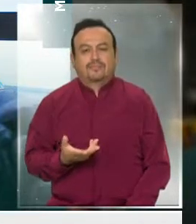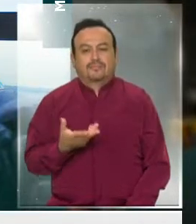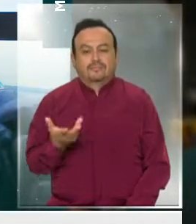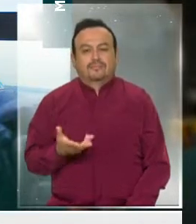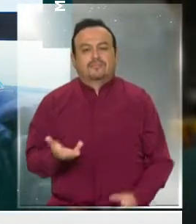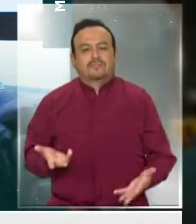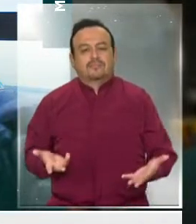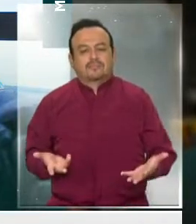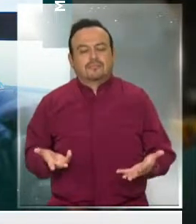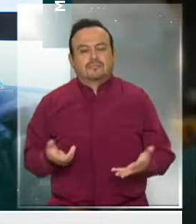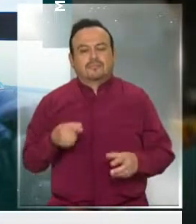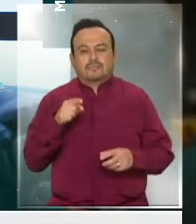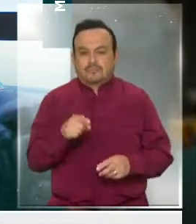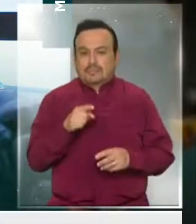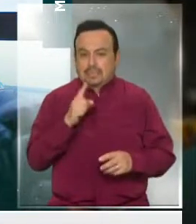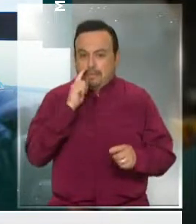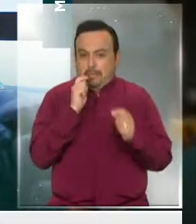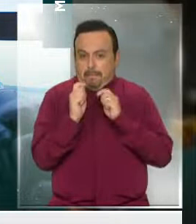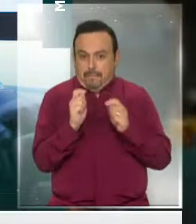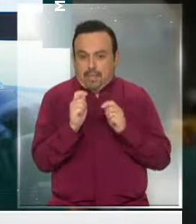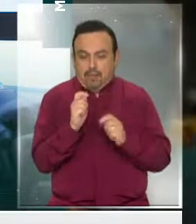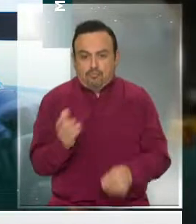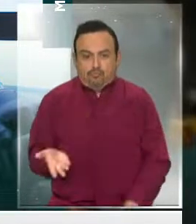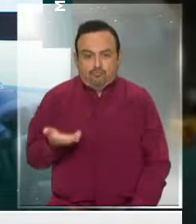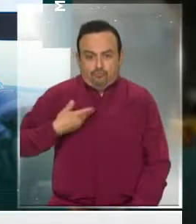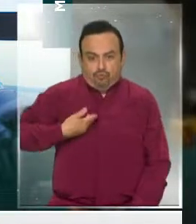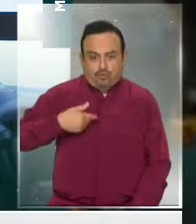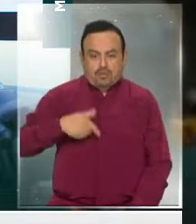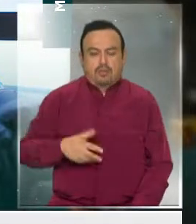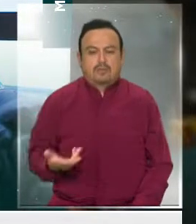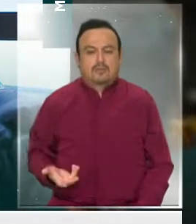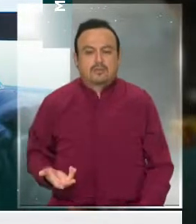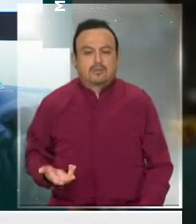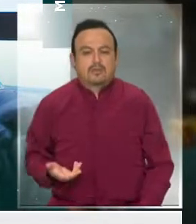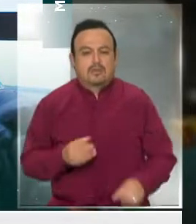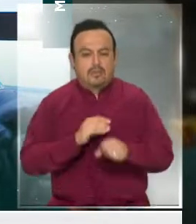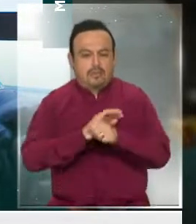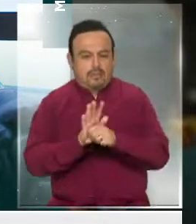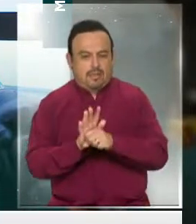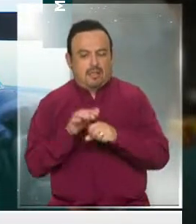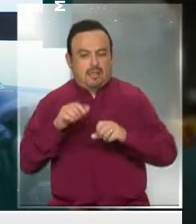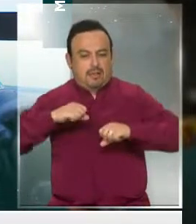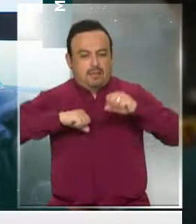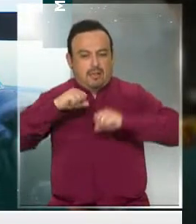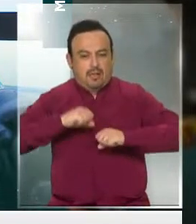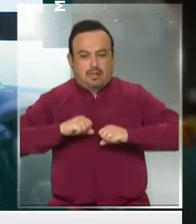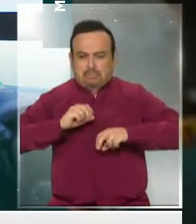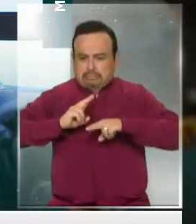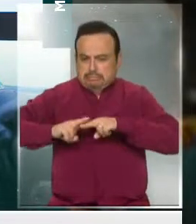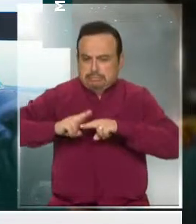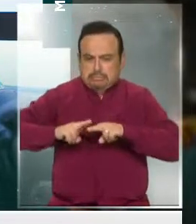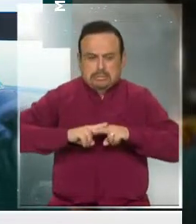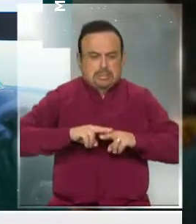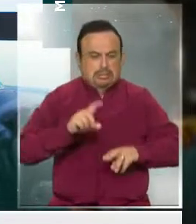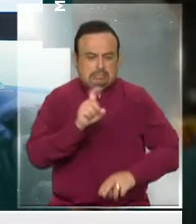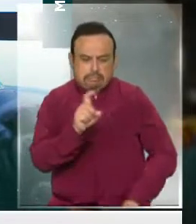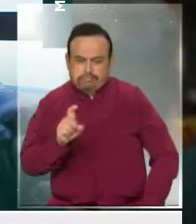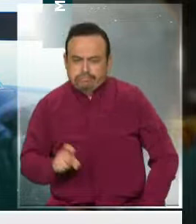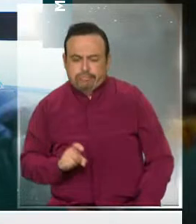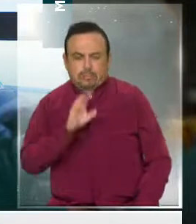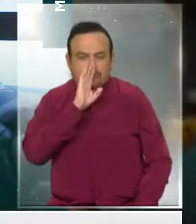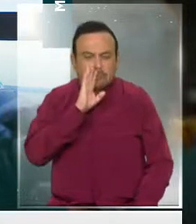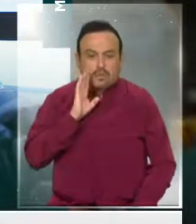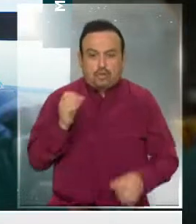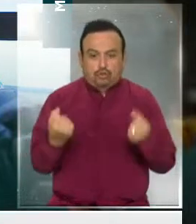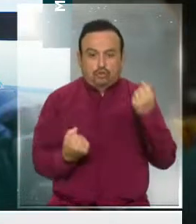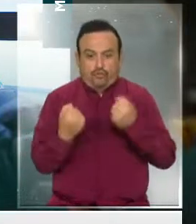como el Transantiago, ante el riesgo también de contagio con el coronavirus. Si bien las empresas han tomado medidas para sanitizar, los choferes